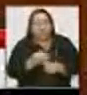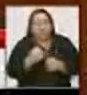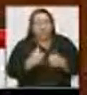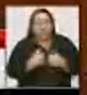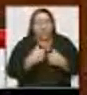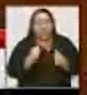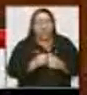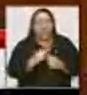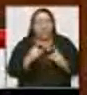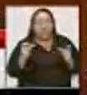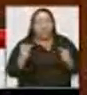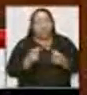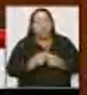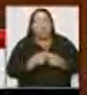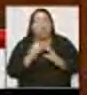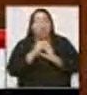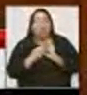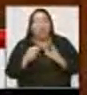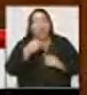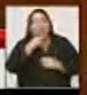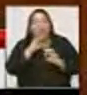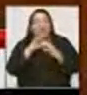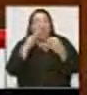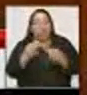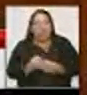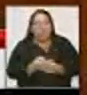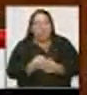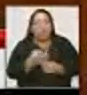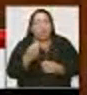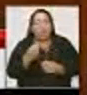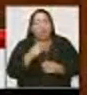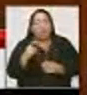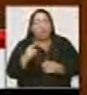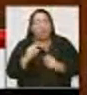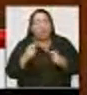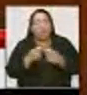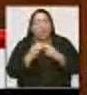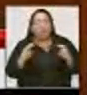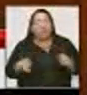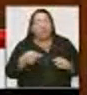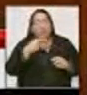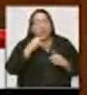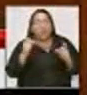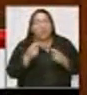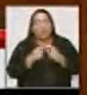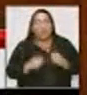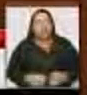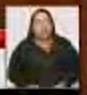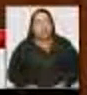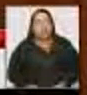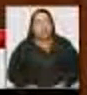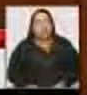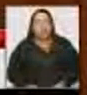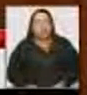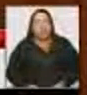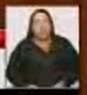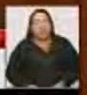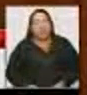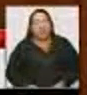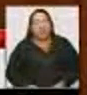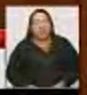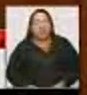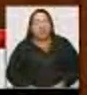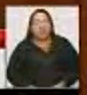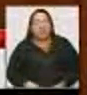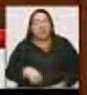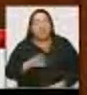República cuente con una Comisión Ordinaria de la Mujer y Familia, así como con la Mesa de Mujeres Parlamentarias, es en sí mismo ya